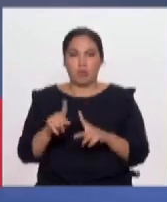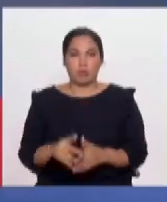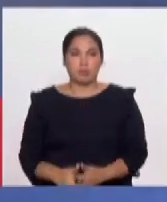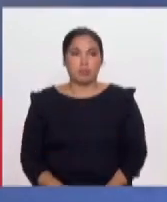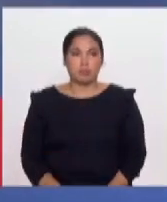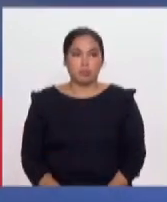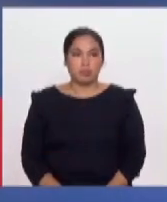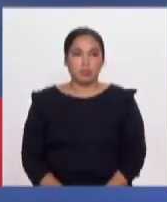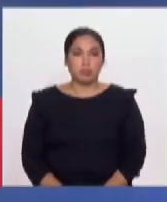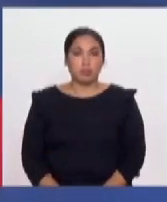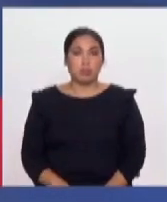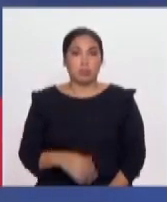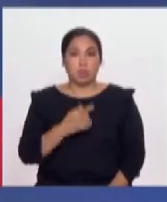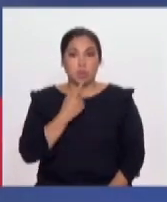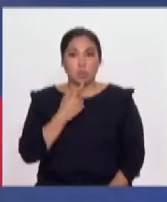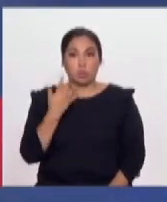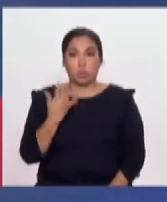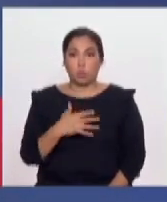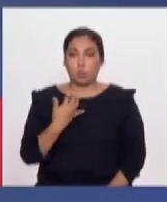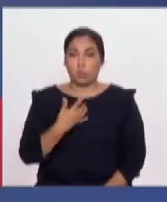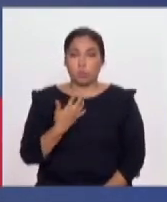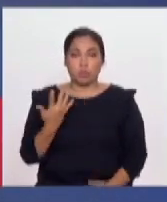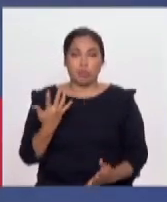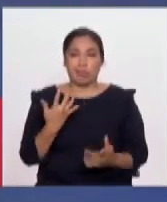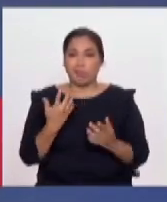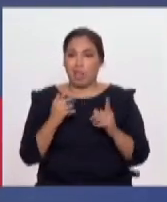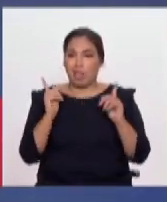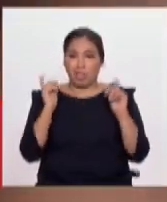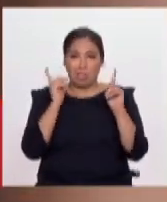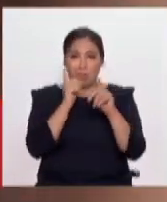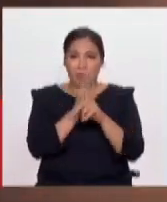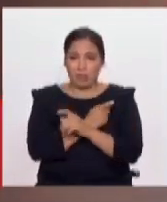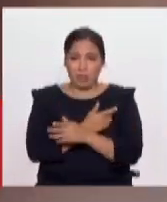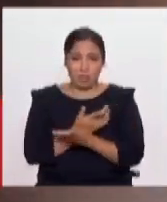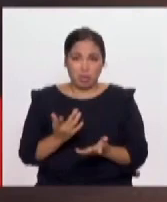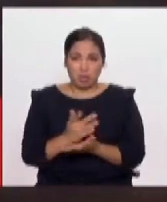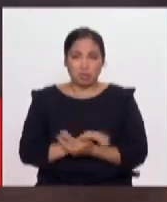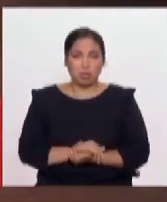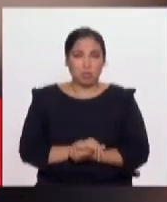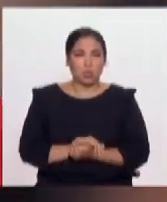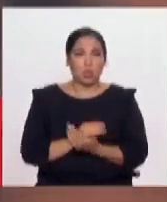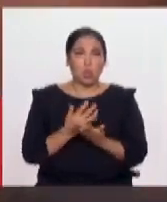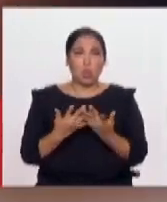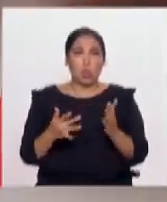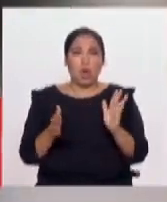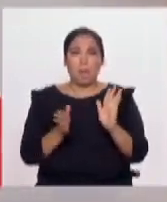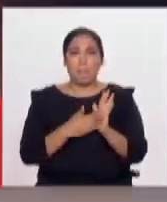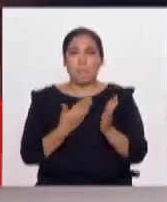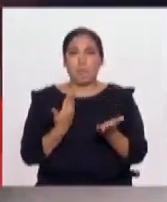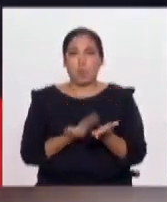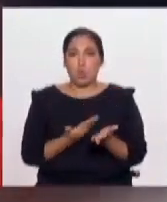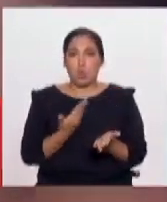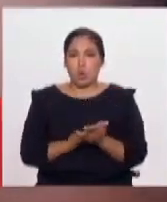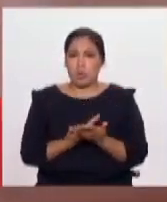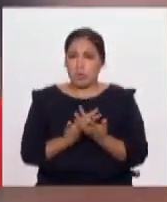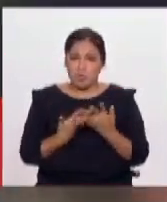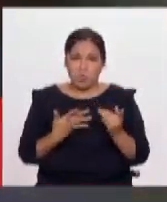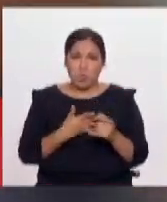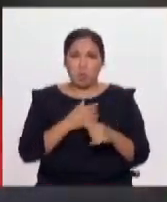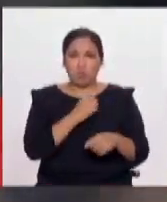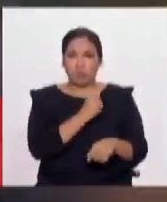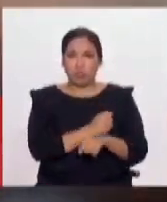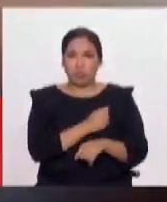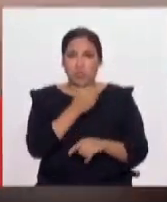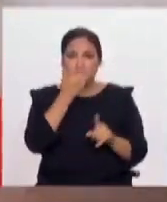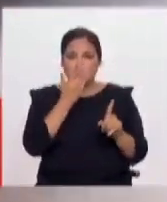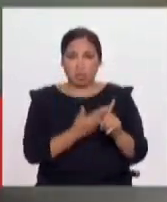Bueno, como se dice de manera coloquial, totalmente jalado de los pelos, ¿no? Que digan que no hay pruebas suficientes para poder detener a